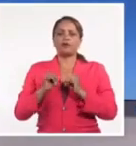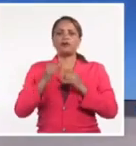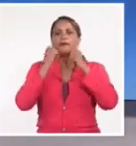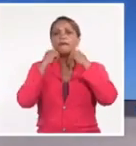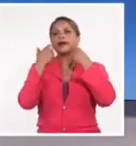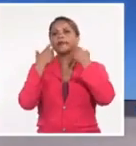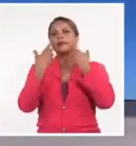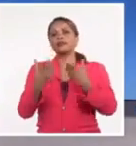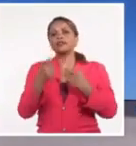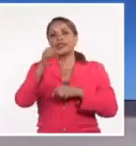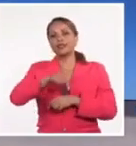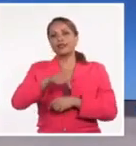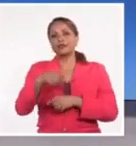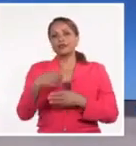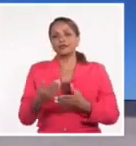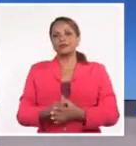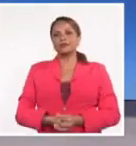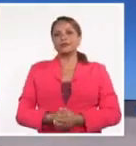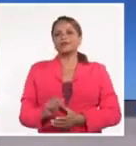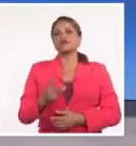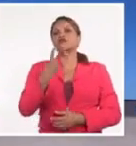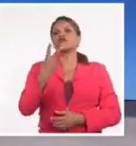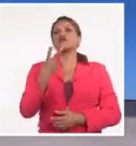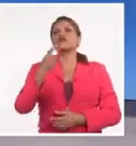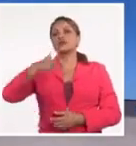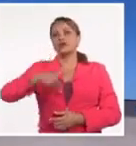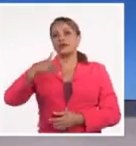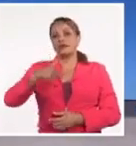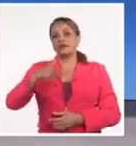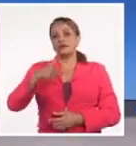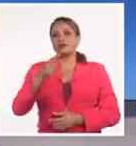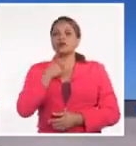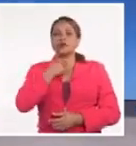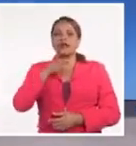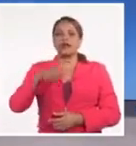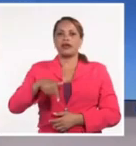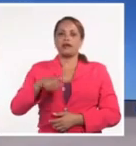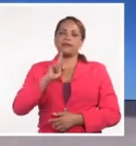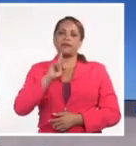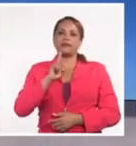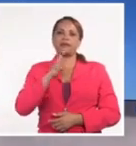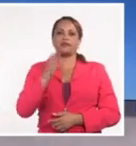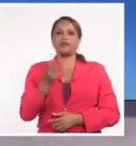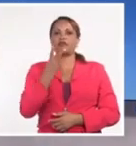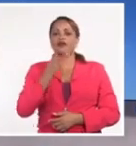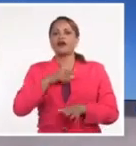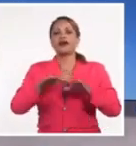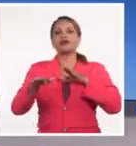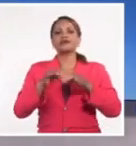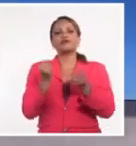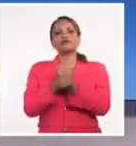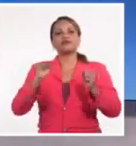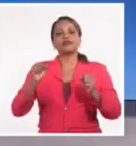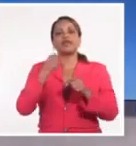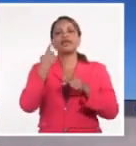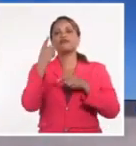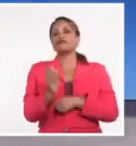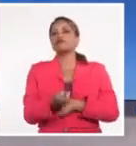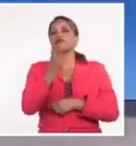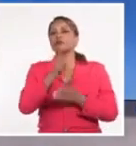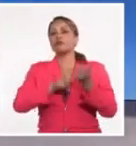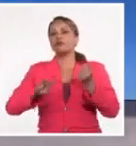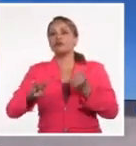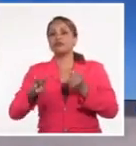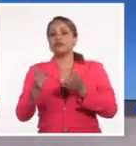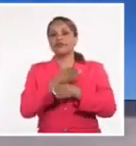importante realmente de hoy. Les traigo dos ejemplos. Dos ejemplos de acciones terroristas ejecutadas en dos provincias diferentes del país.